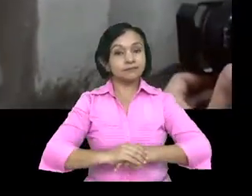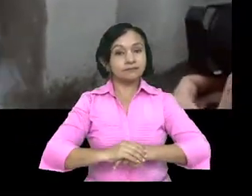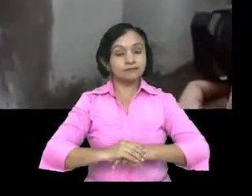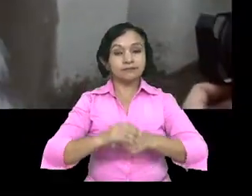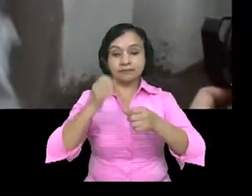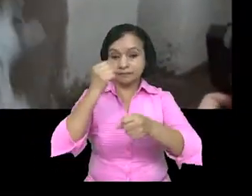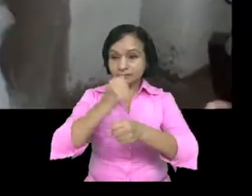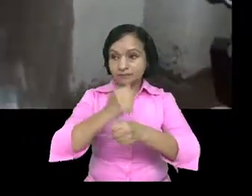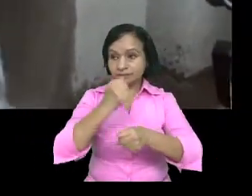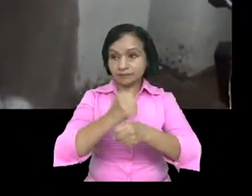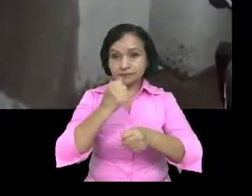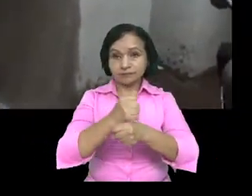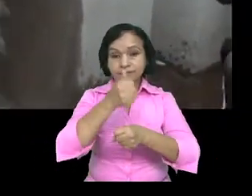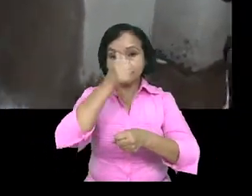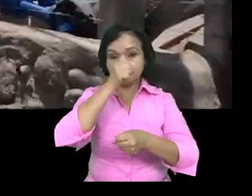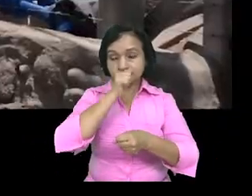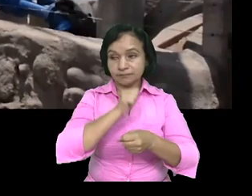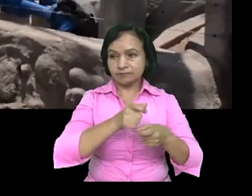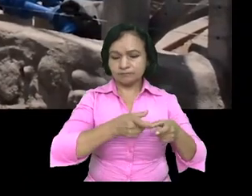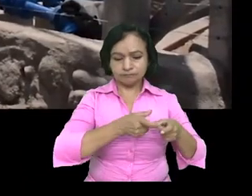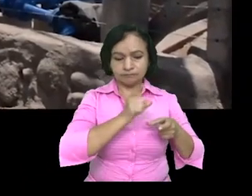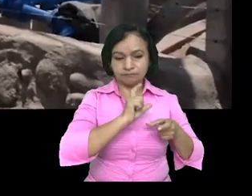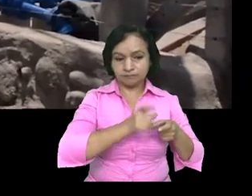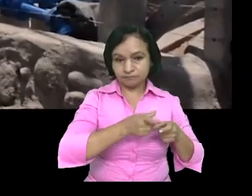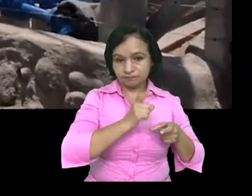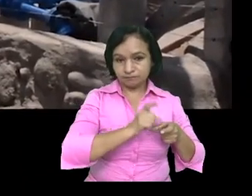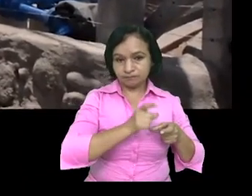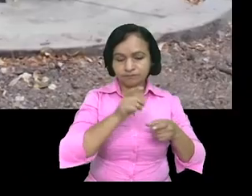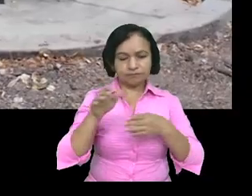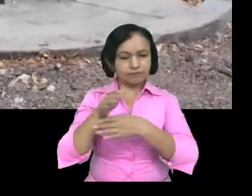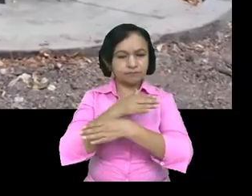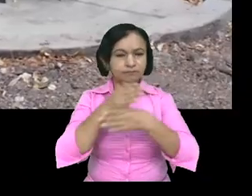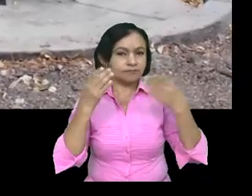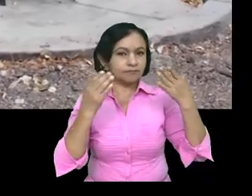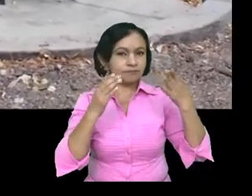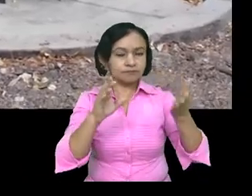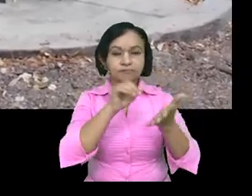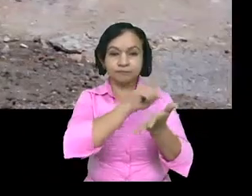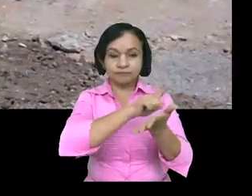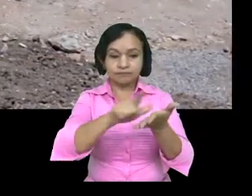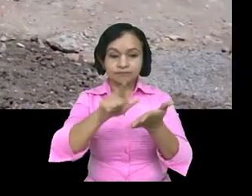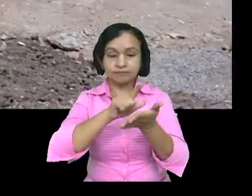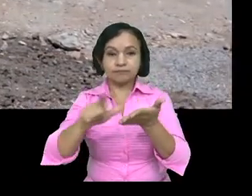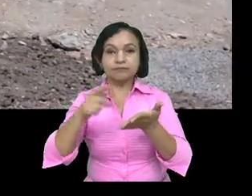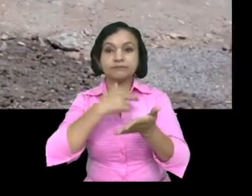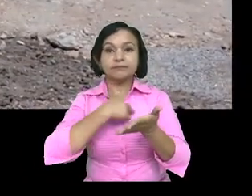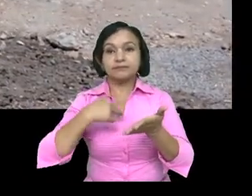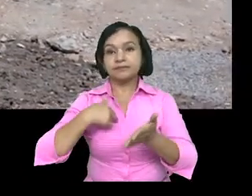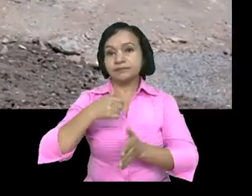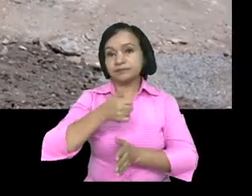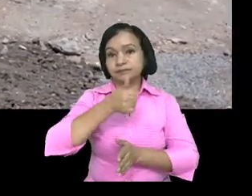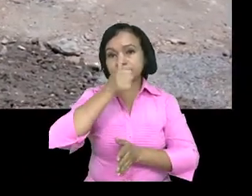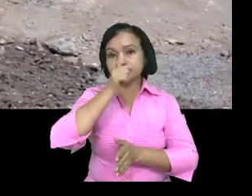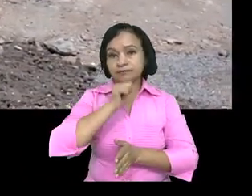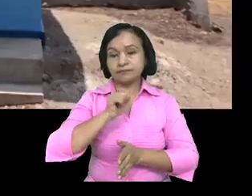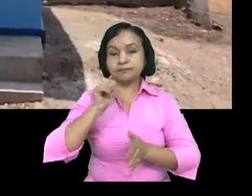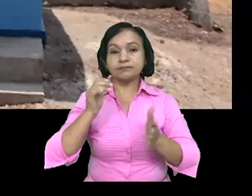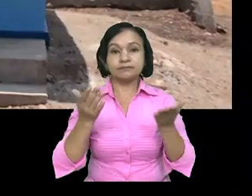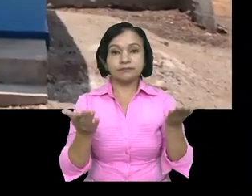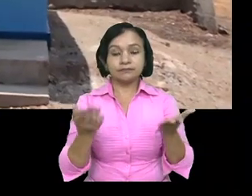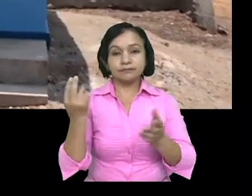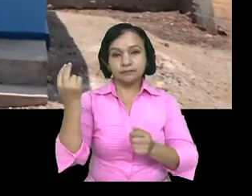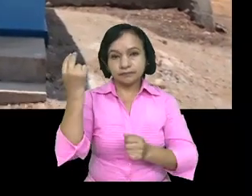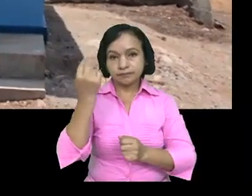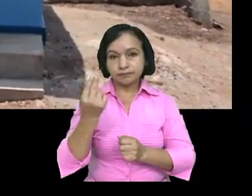y tratamiento, ¿verdad?, de aguas residuales, porque el saneamiento tiene que ver también con el